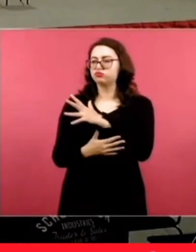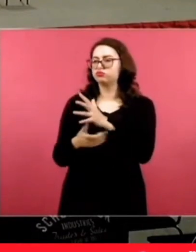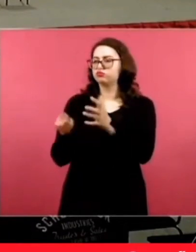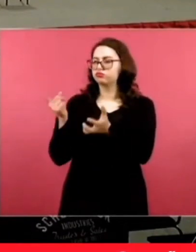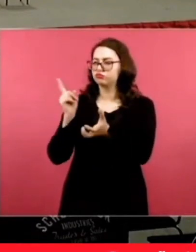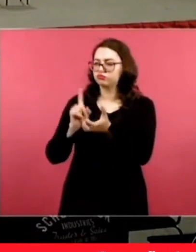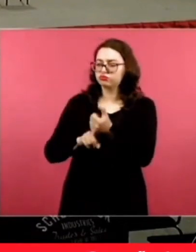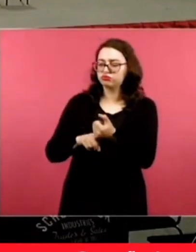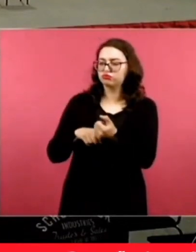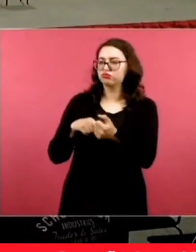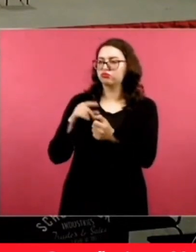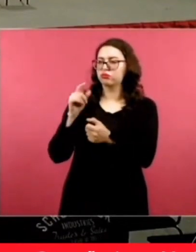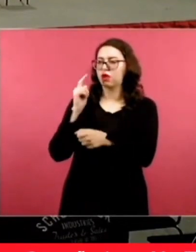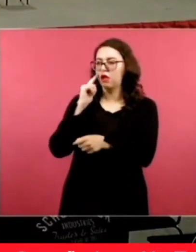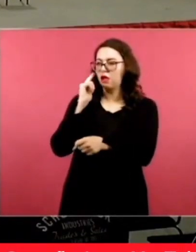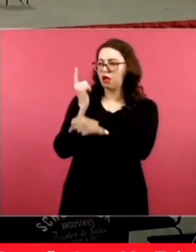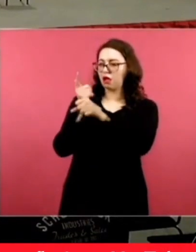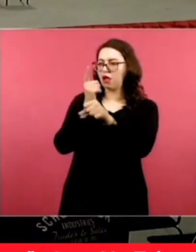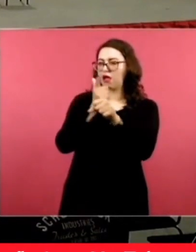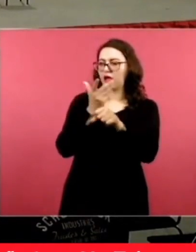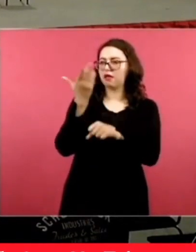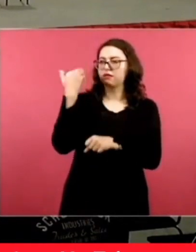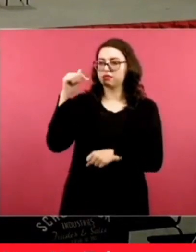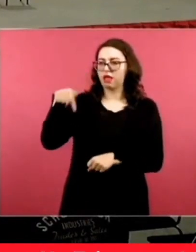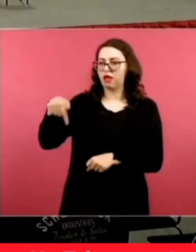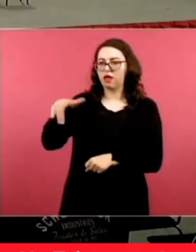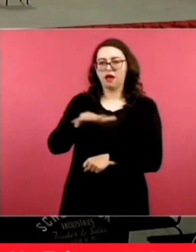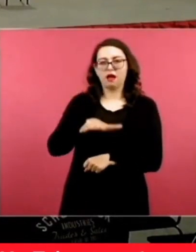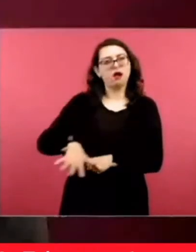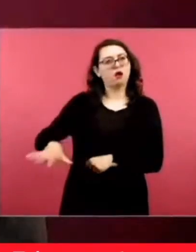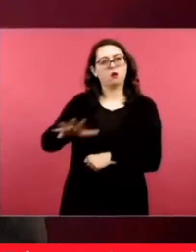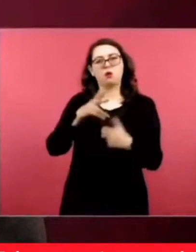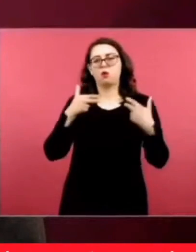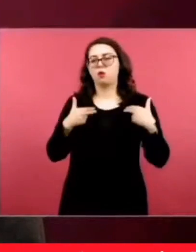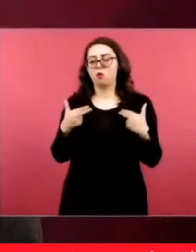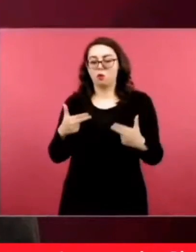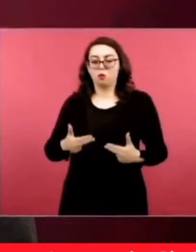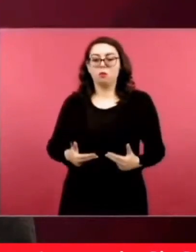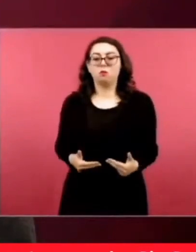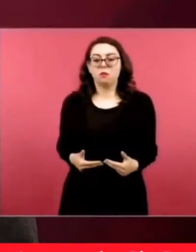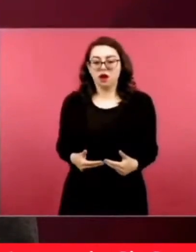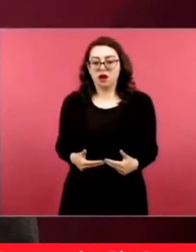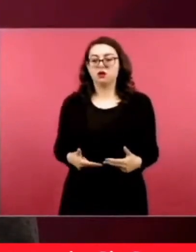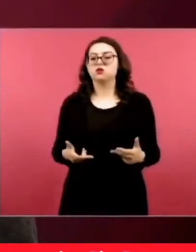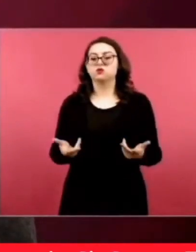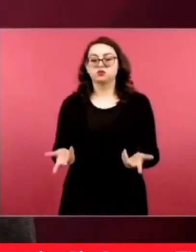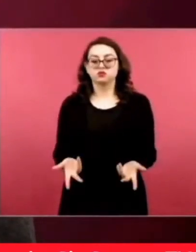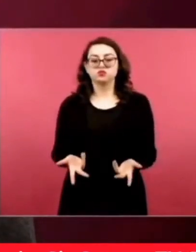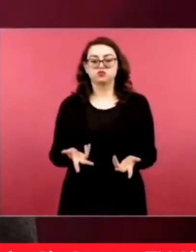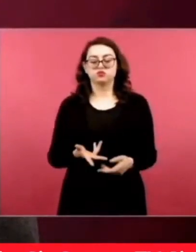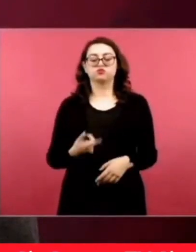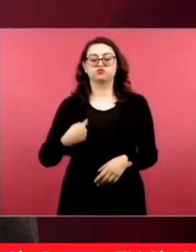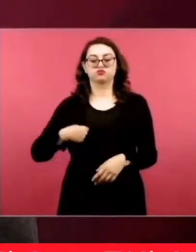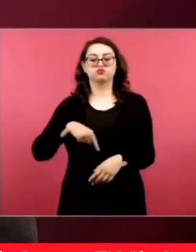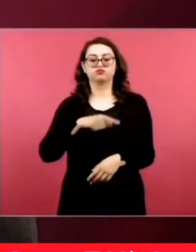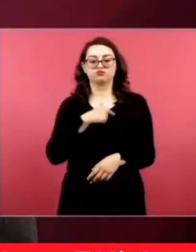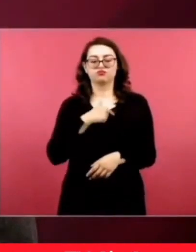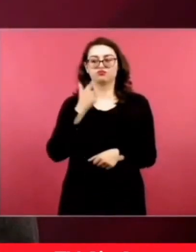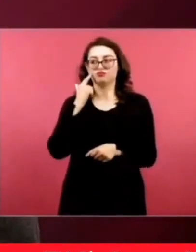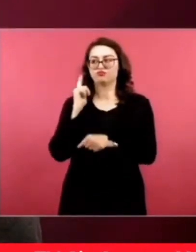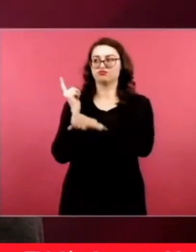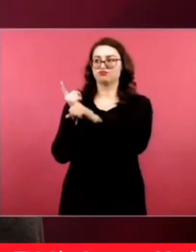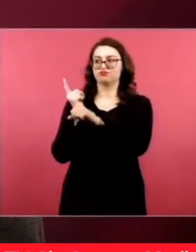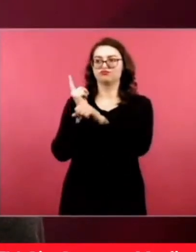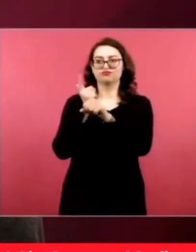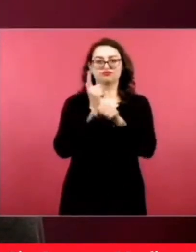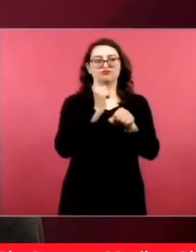presencia de grupos humanos que acreditan también que dentro de nuestro trabajo arqueológico vamos muy de la mano con la